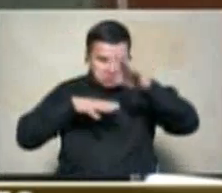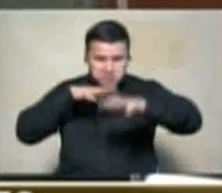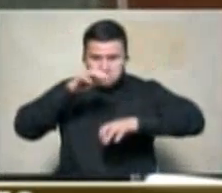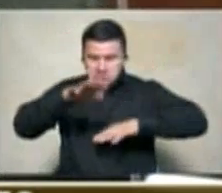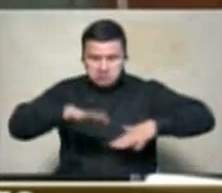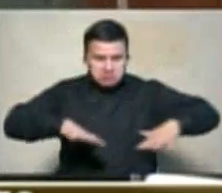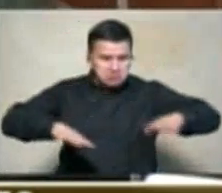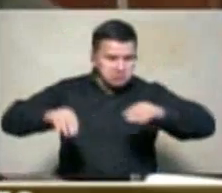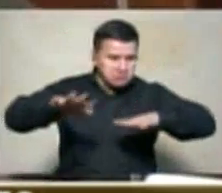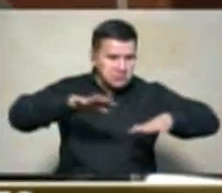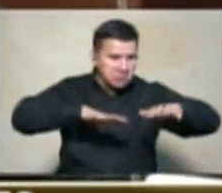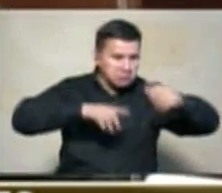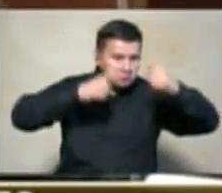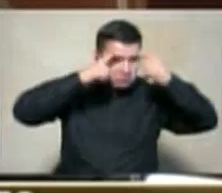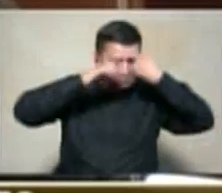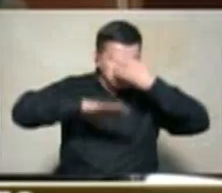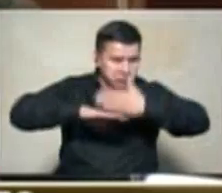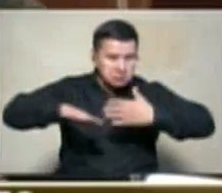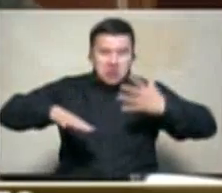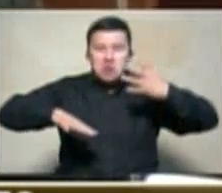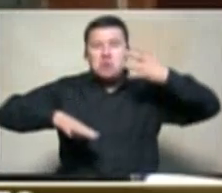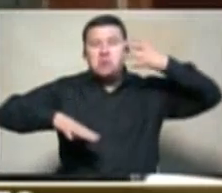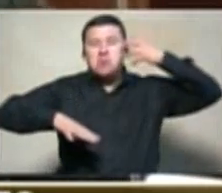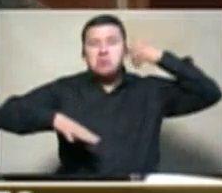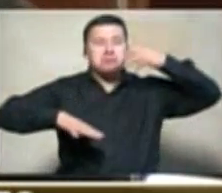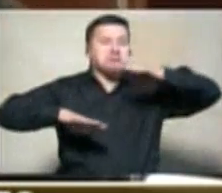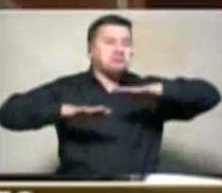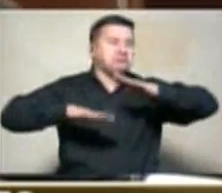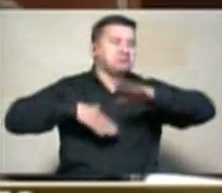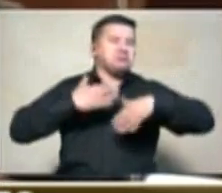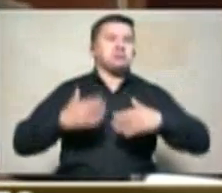Seguramente, compañero Arturo Yepes, que me va